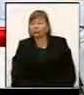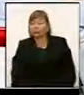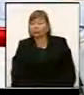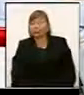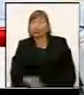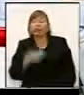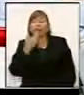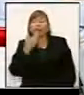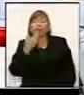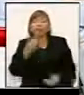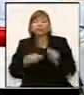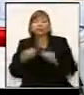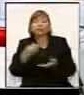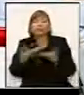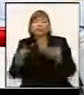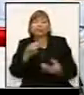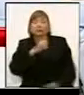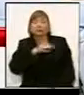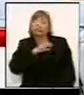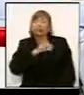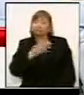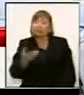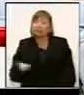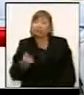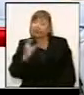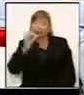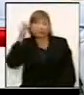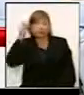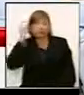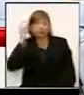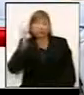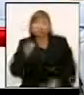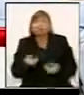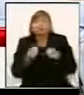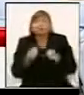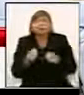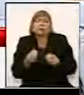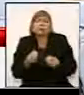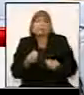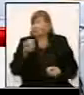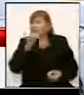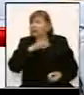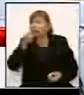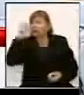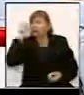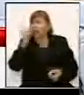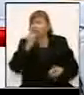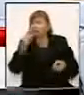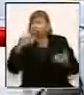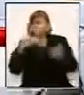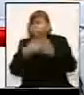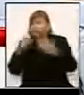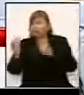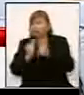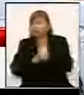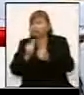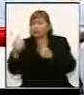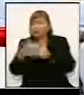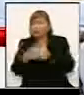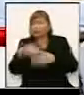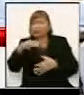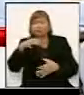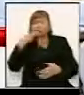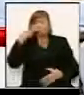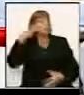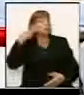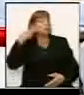¿Quiénes están metidos acá? Chilenos. ¿Por qué Chile no quiere que tengamos transitabilidad, de que la zona selva